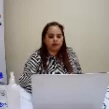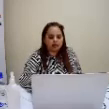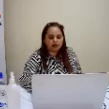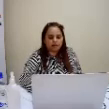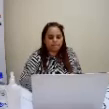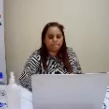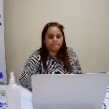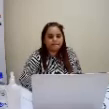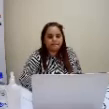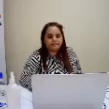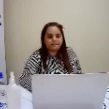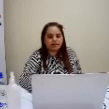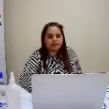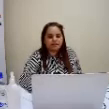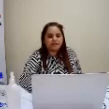mucho para